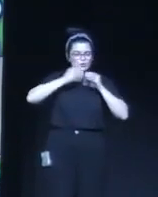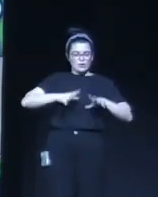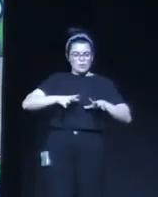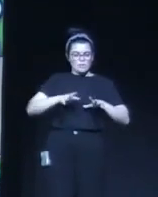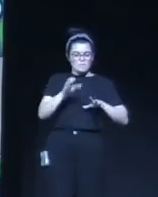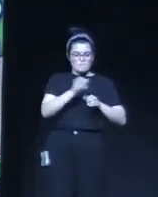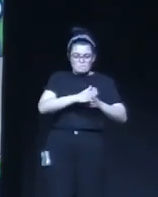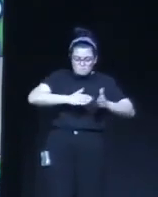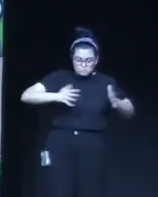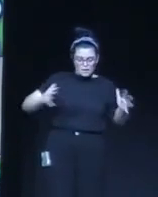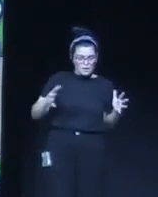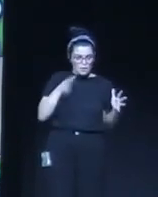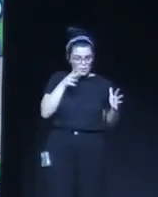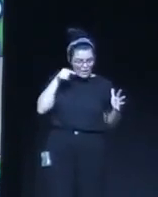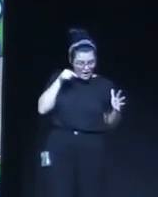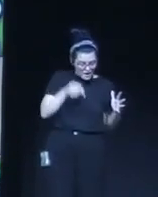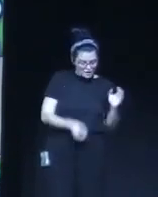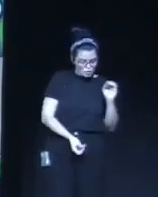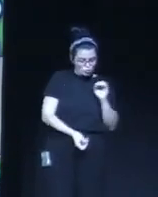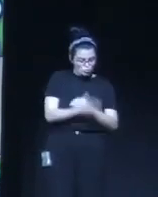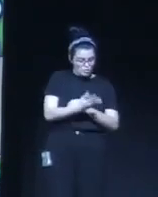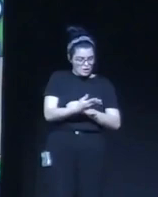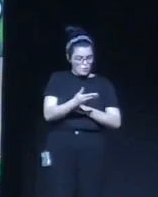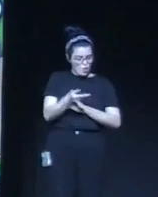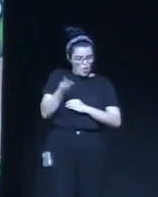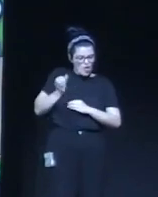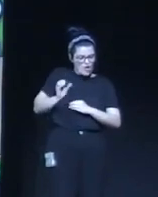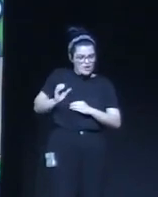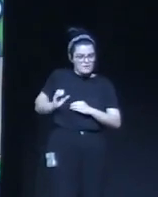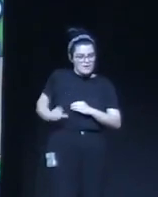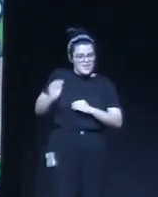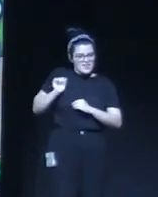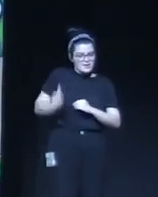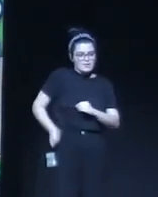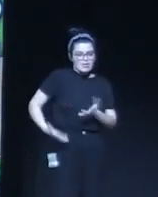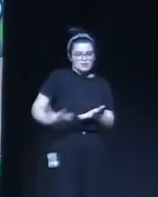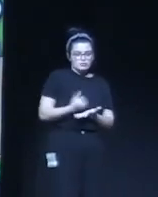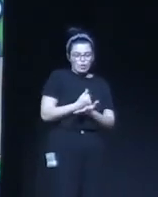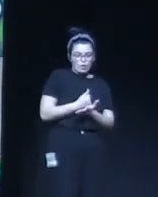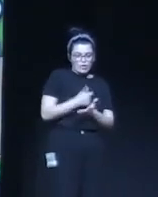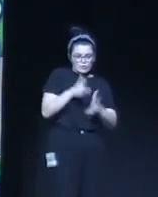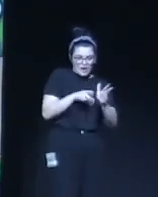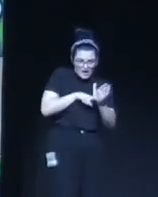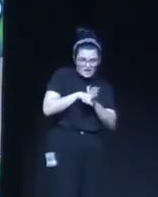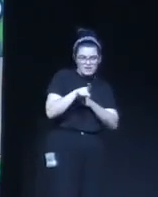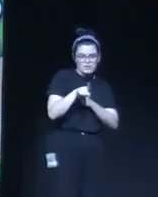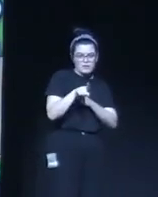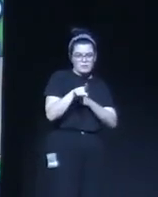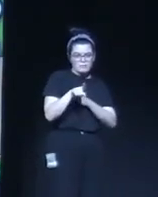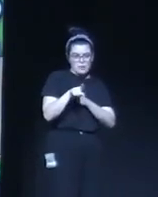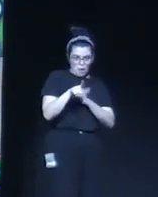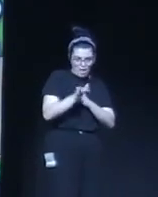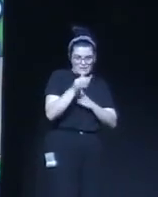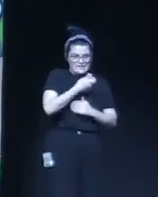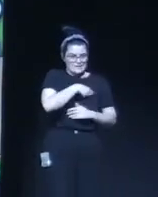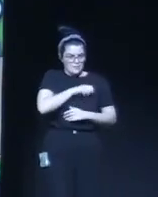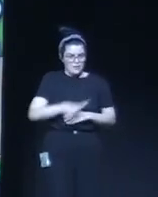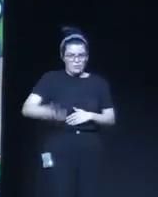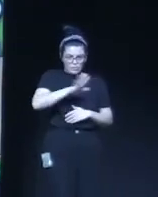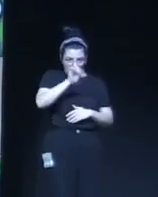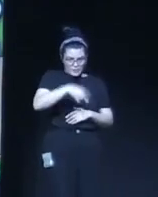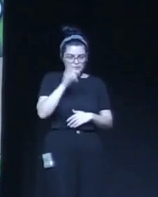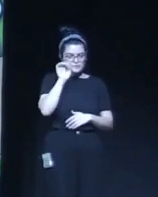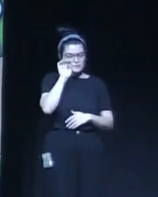donde salen todas las grandes fortunas y todo el desarrollo, no solo de Euskal Herria, sino también de toda España. Escuchándote,